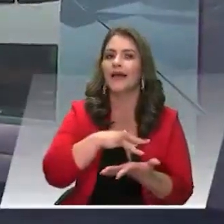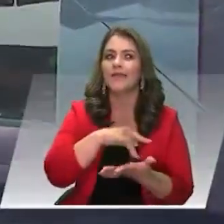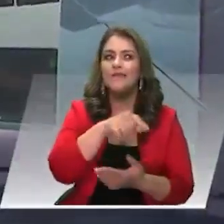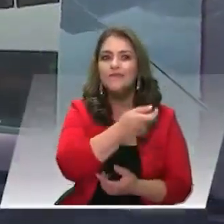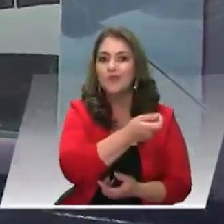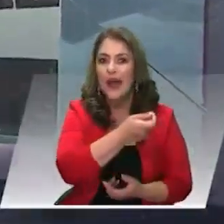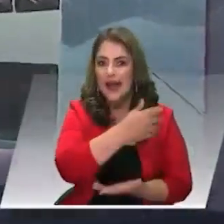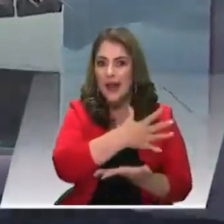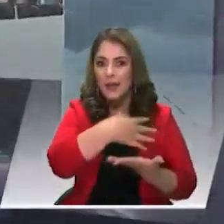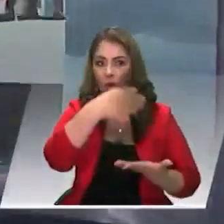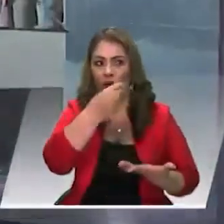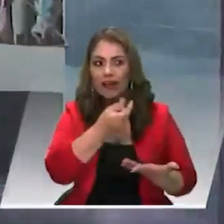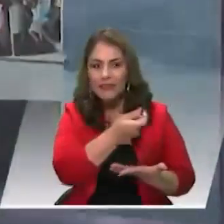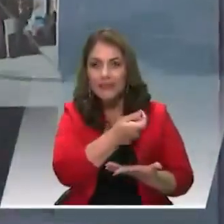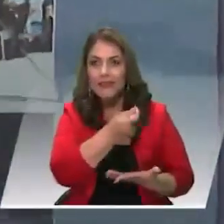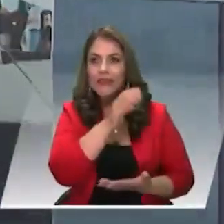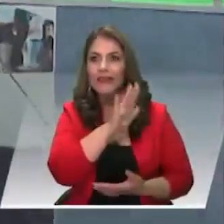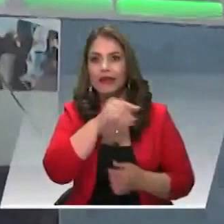escuchamos.